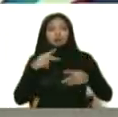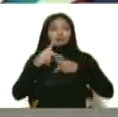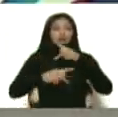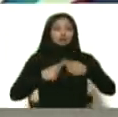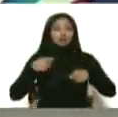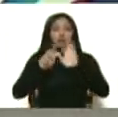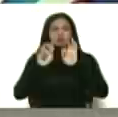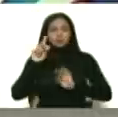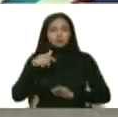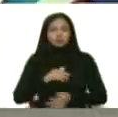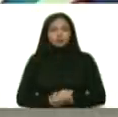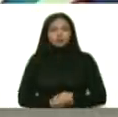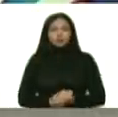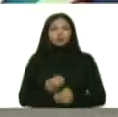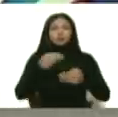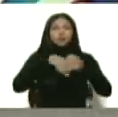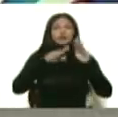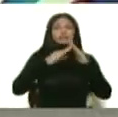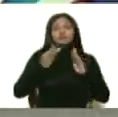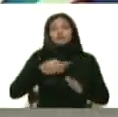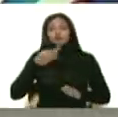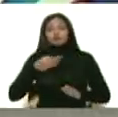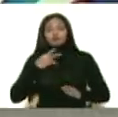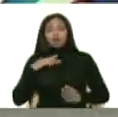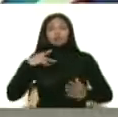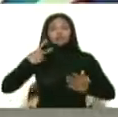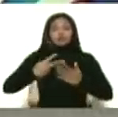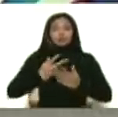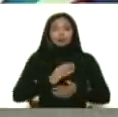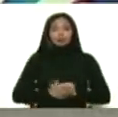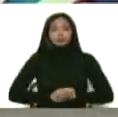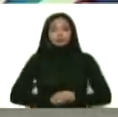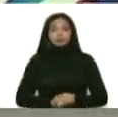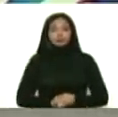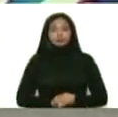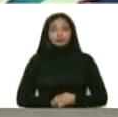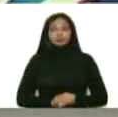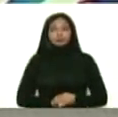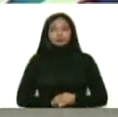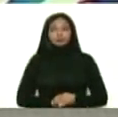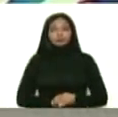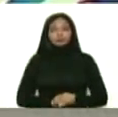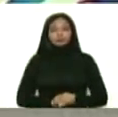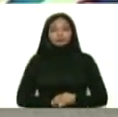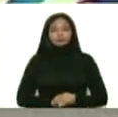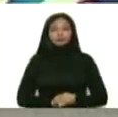proceso de cuarentena social voluntaria y radical.